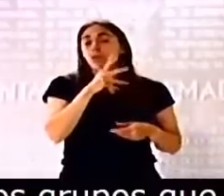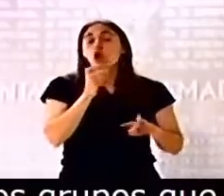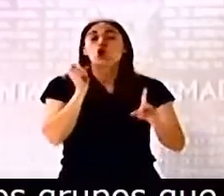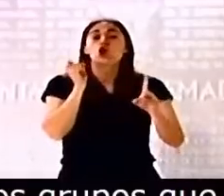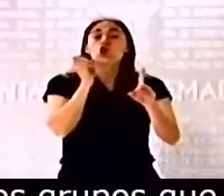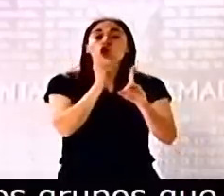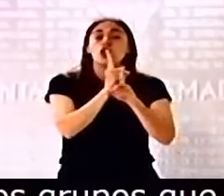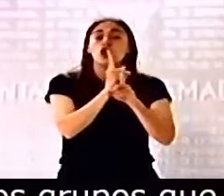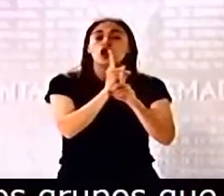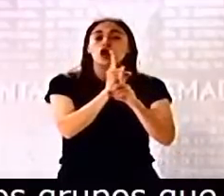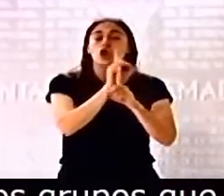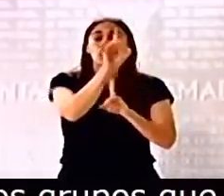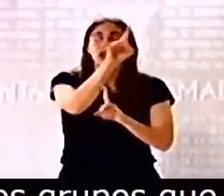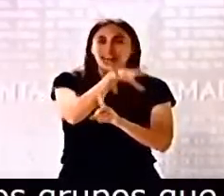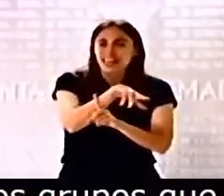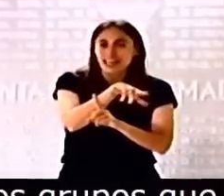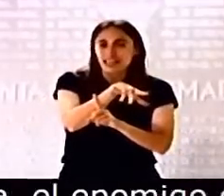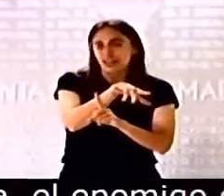coronavirus.